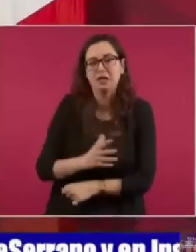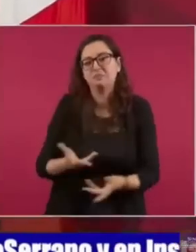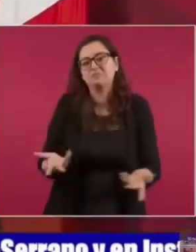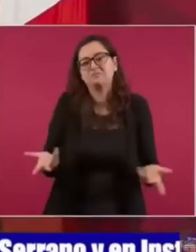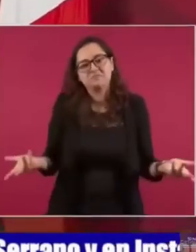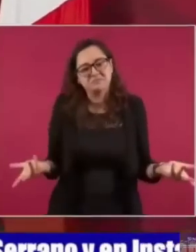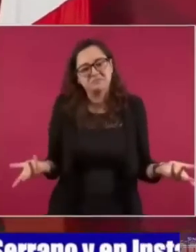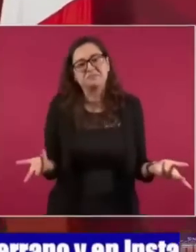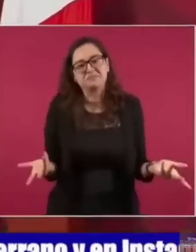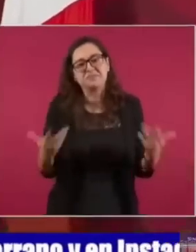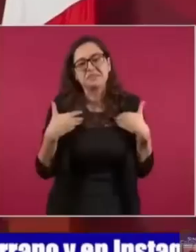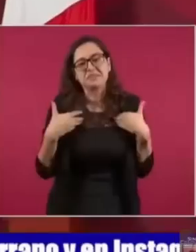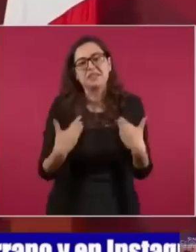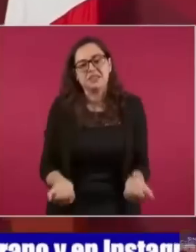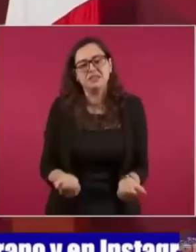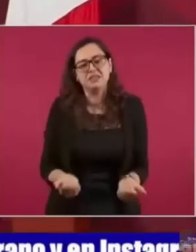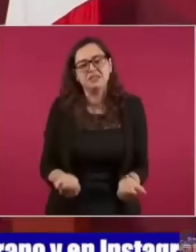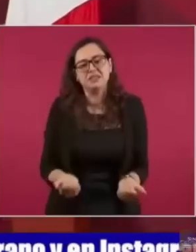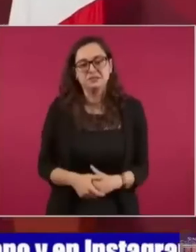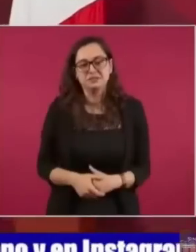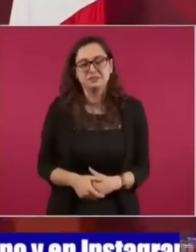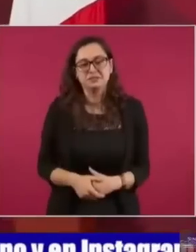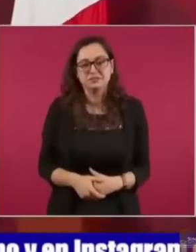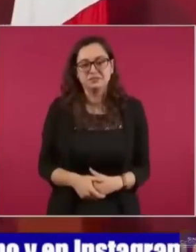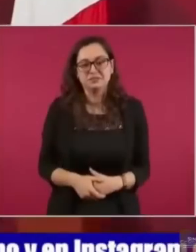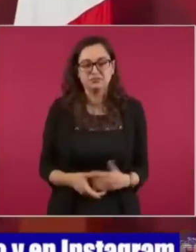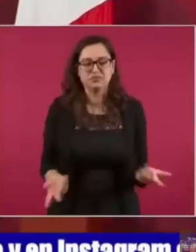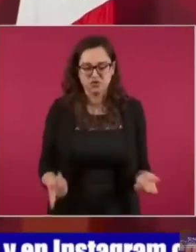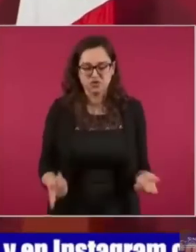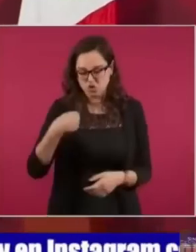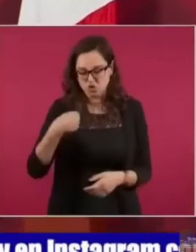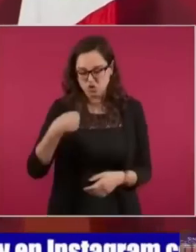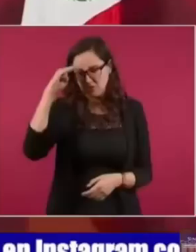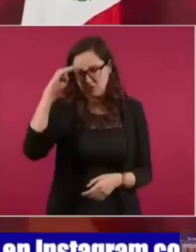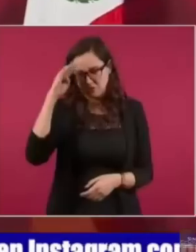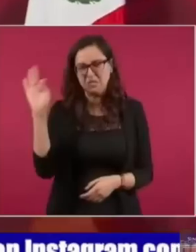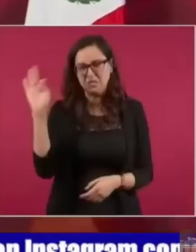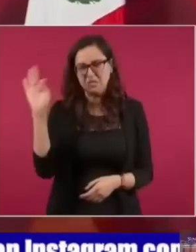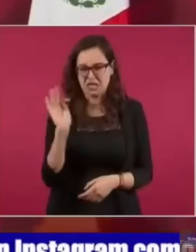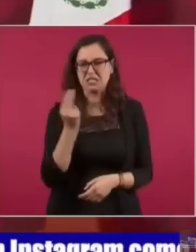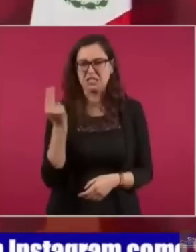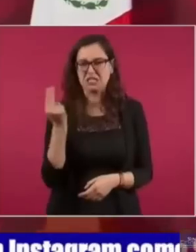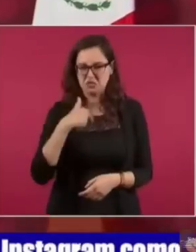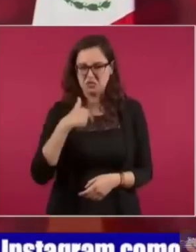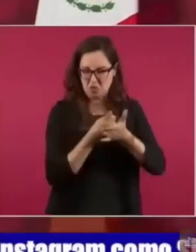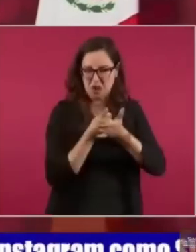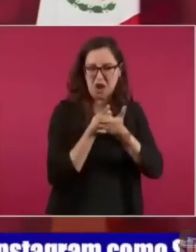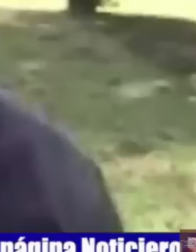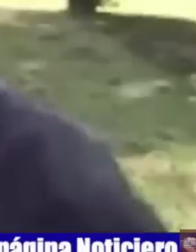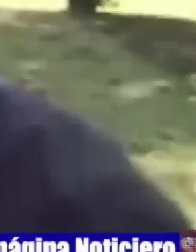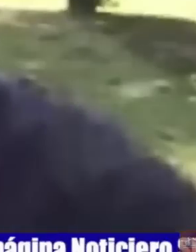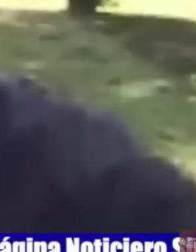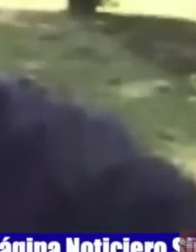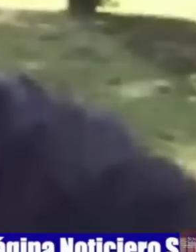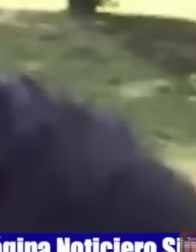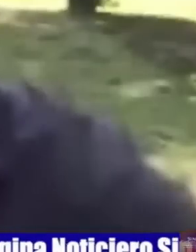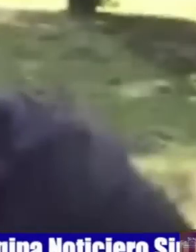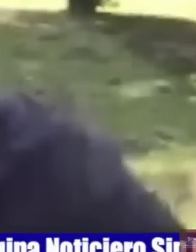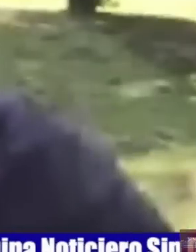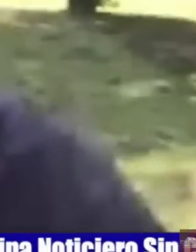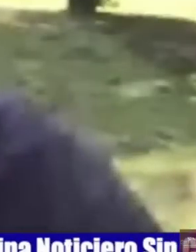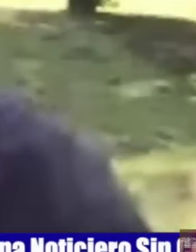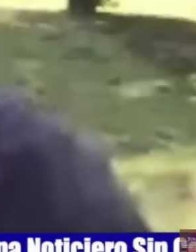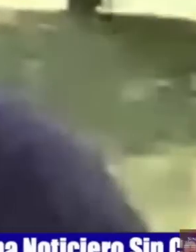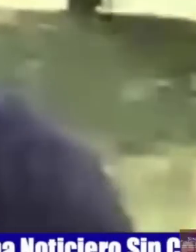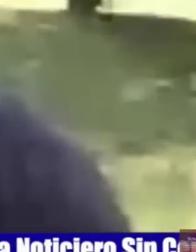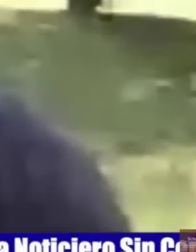manera pulcra y absolutamente imparcial, pero no los hemos visto en los medios, mi querido Vicente, no los hemos visto